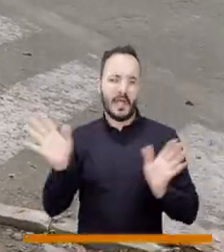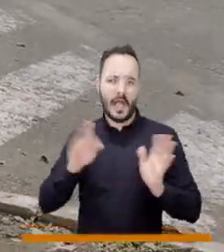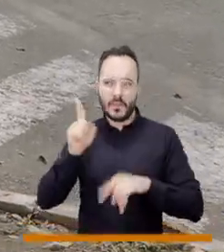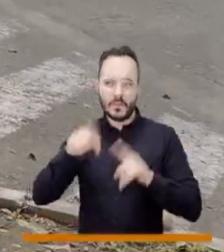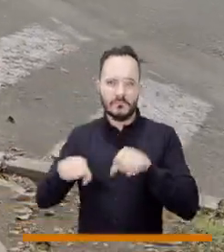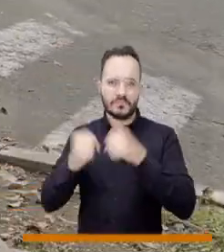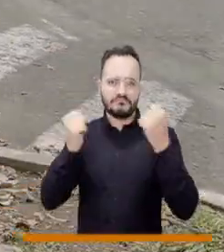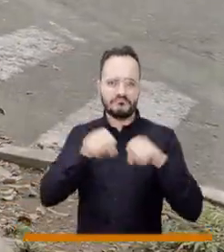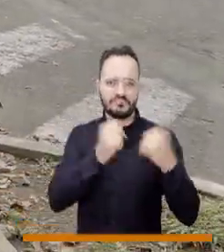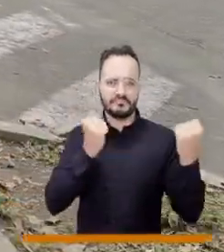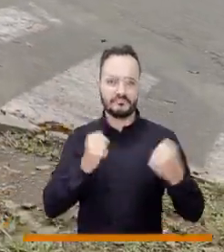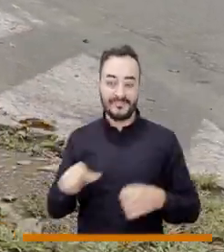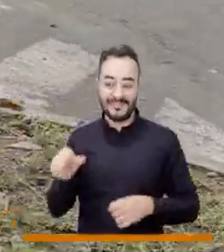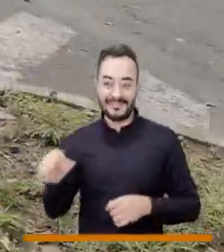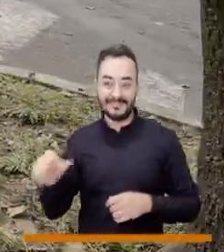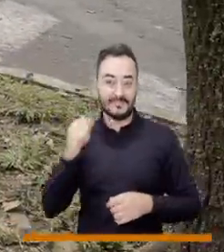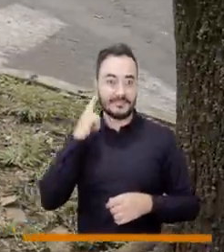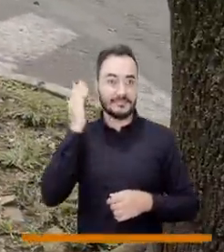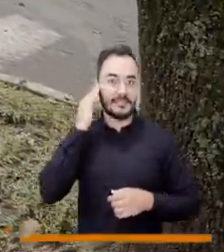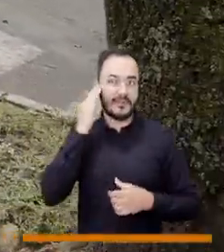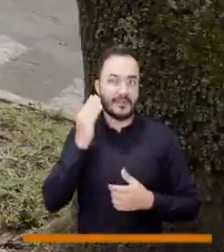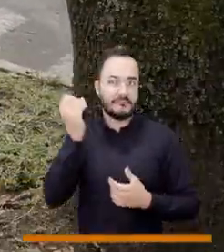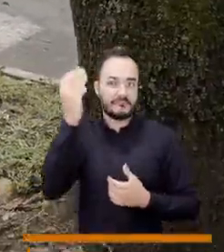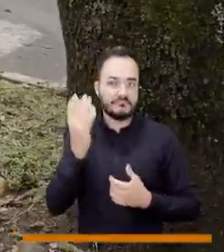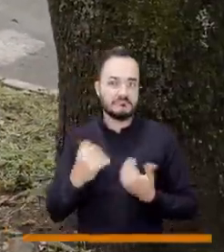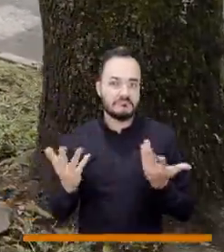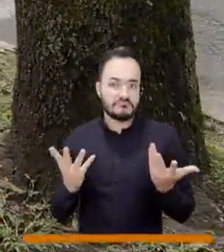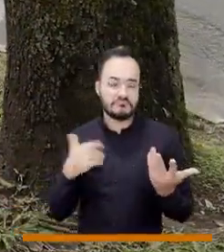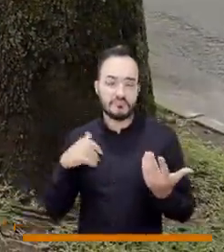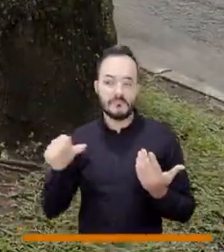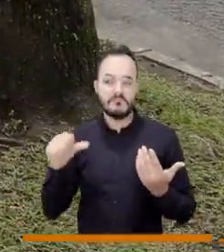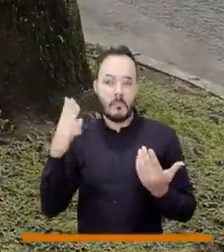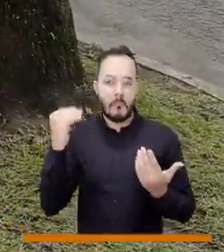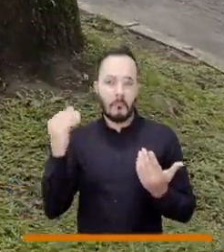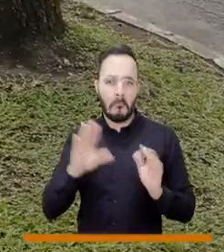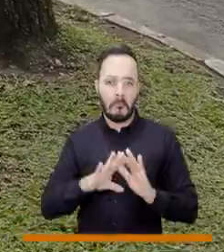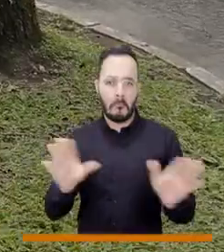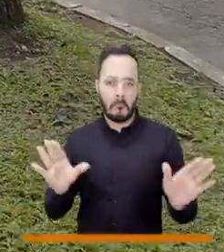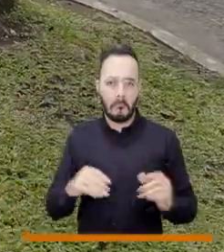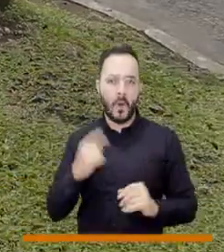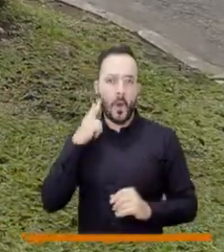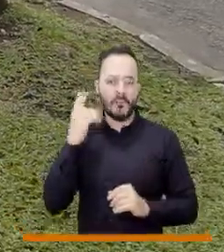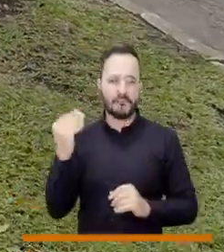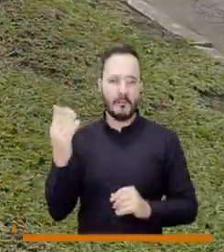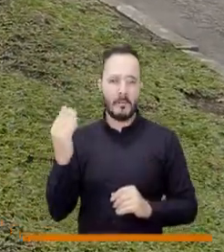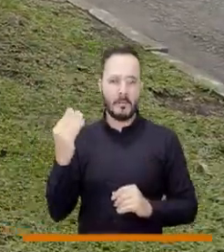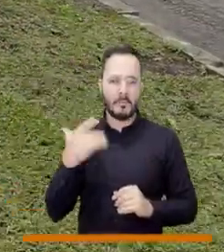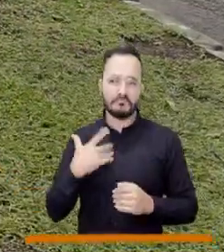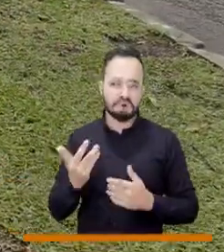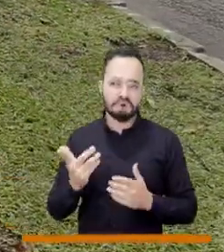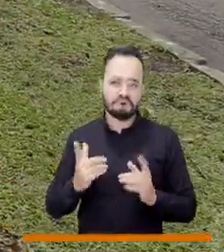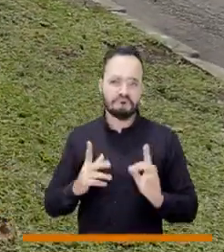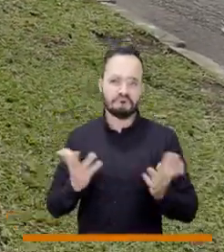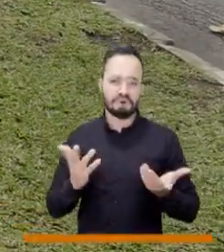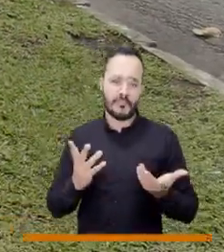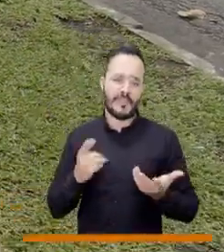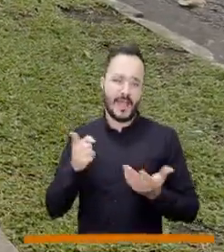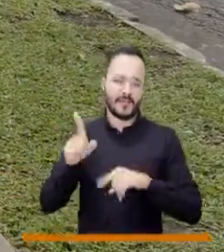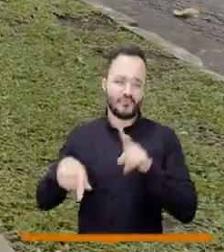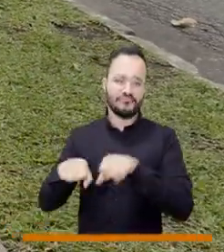ayuda pues porque se les ha acabado el sonido hay muchos que no están funcionando pues como deben funcionar para una persona